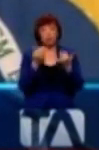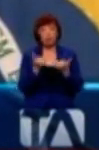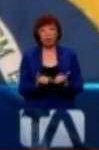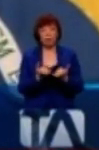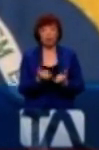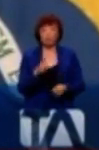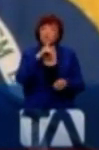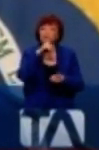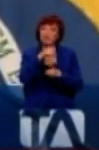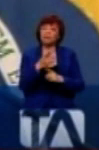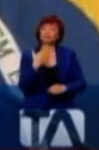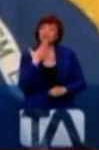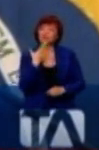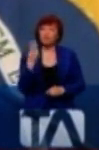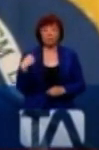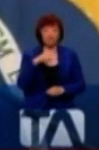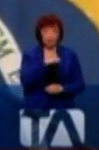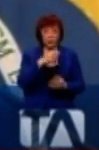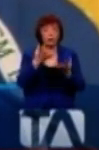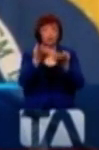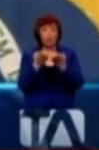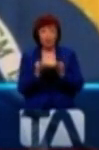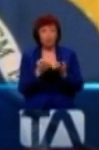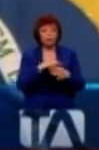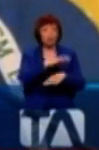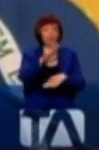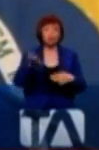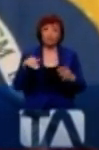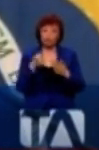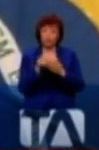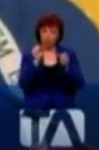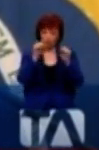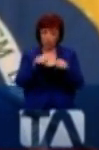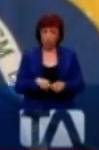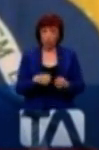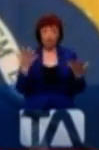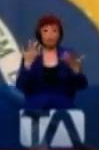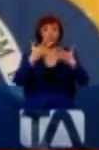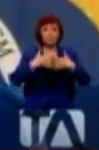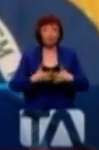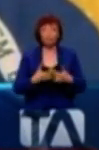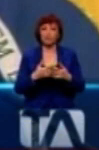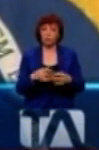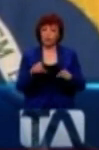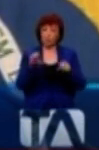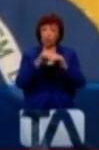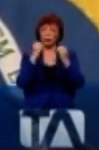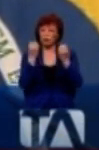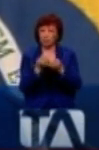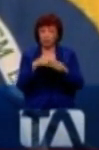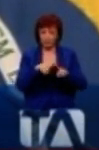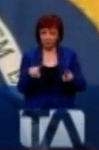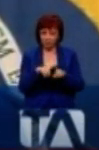transformación estamos abocados, en fructífero vínculo con las organizaciones sociales, varios de